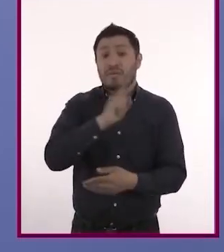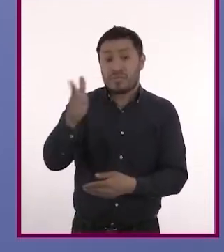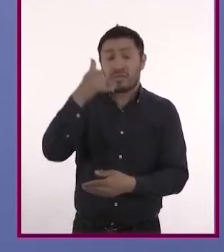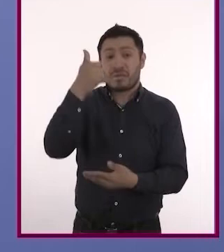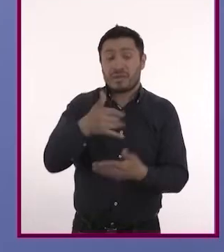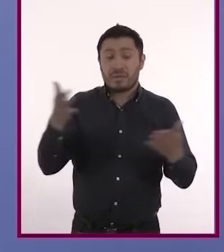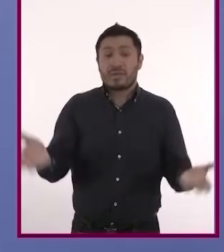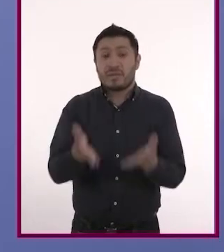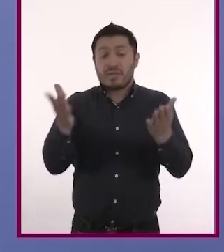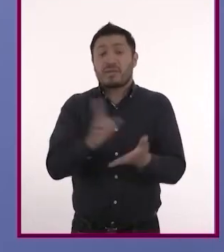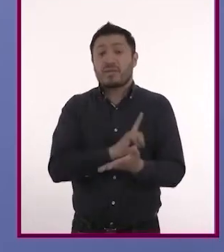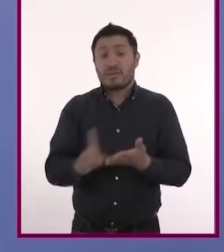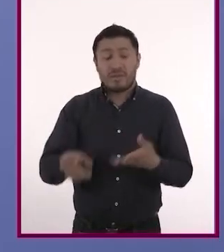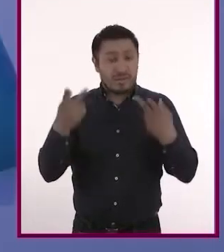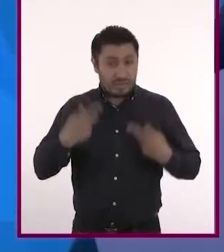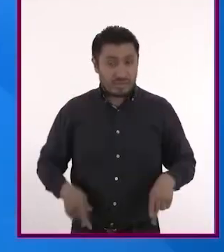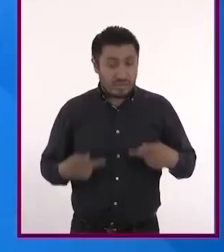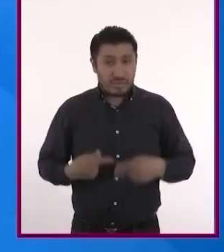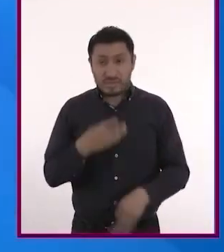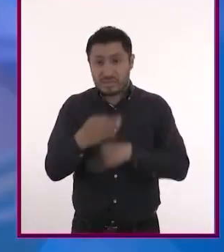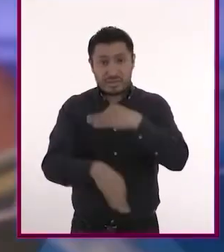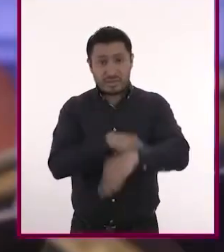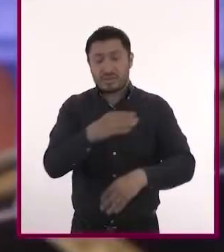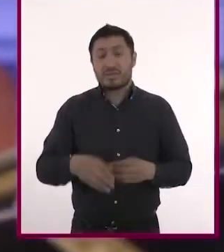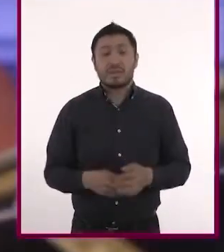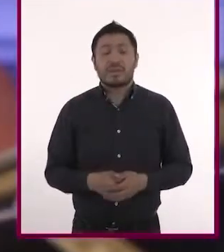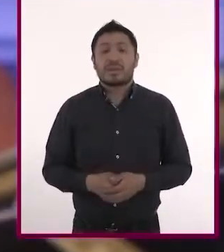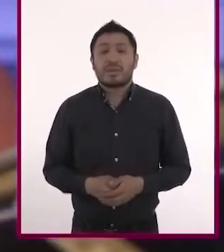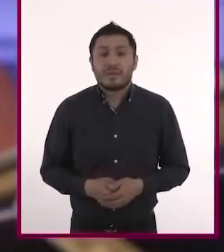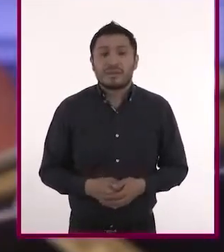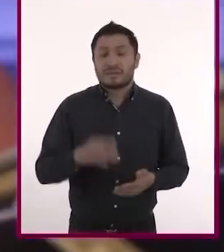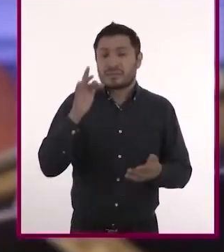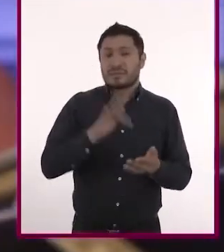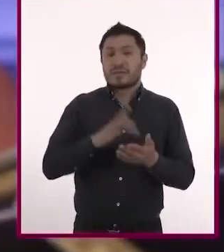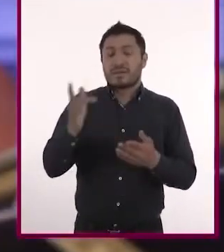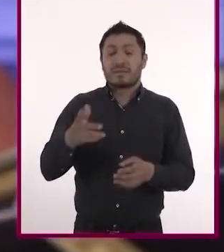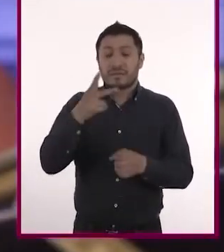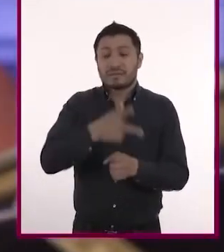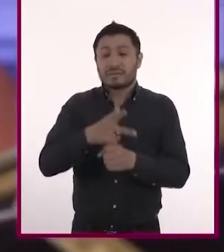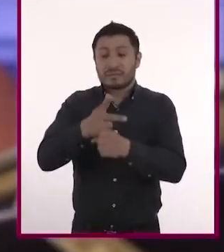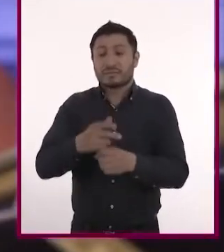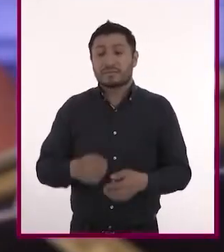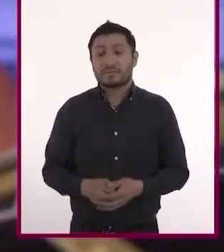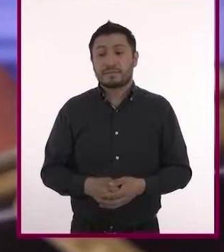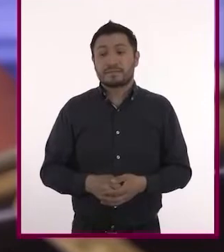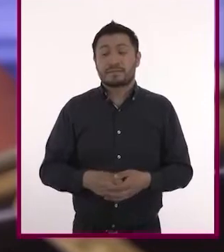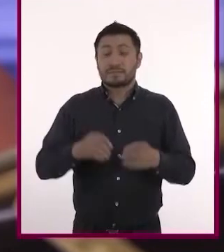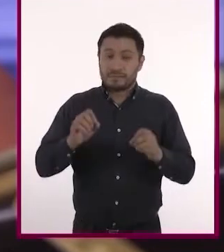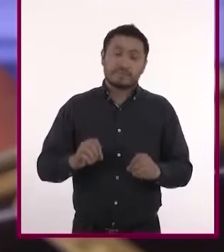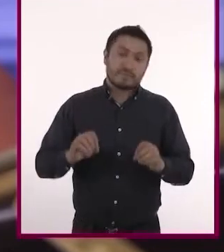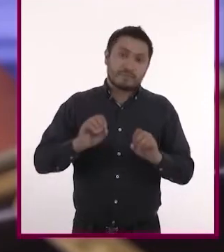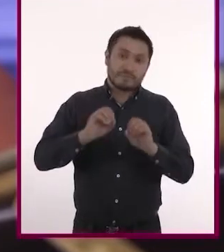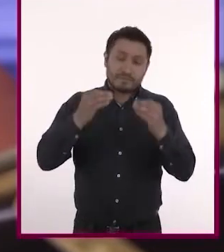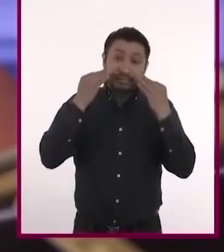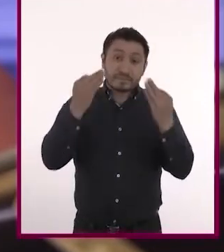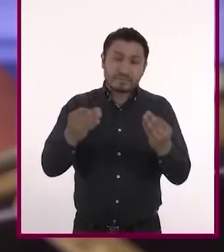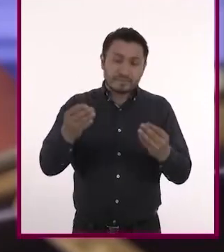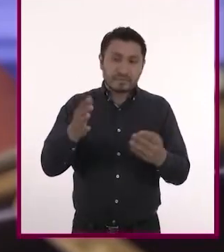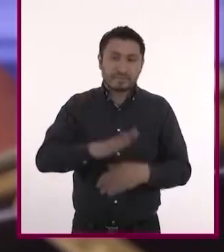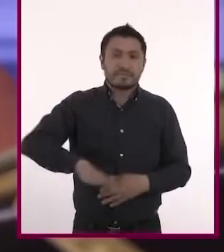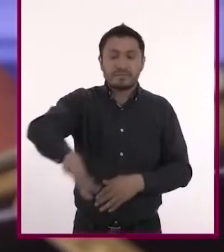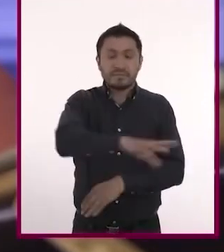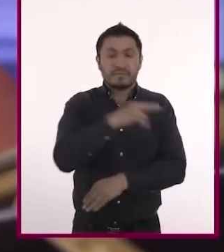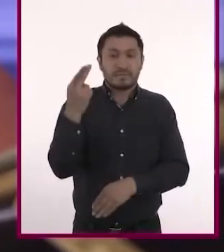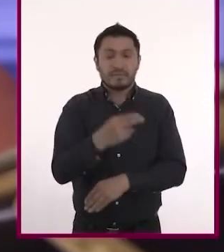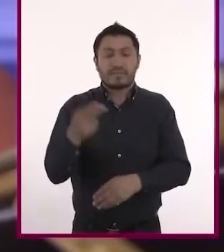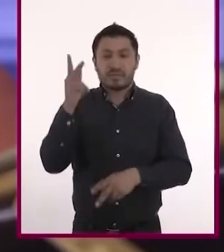los derechos de las personas que los padecen. Gracias por este reportaje, Donovan. Es evidente que como sociedad